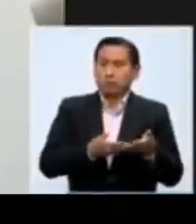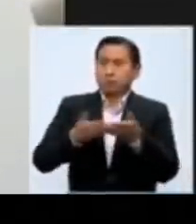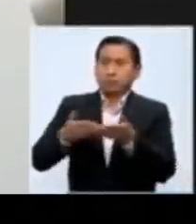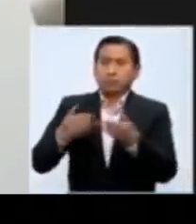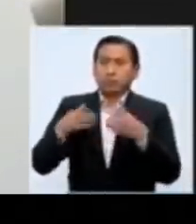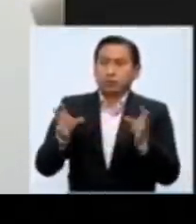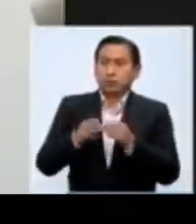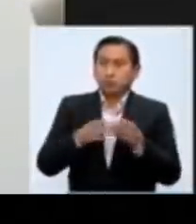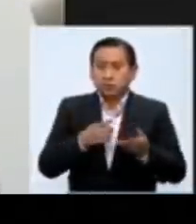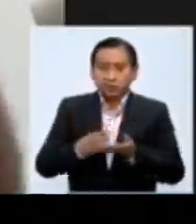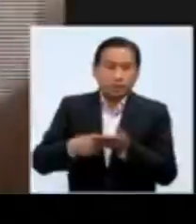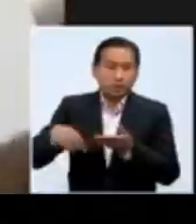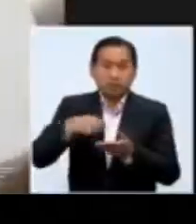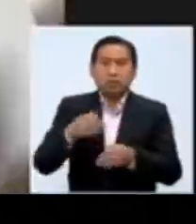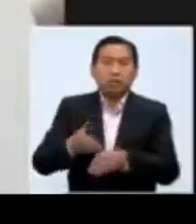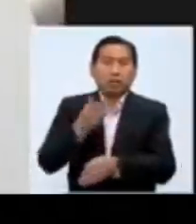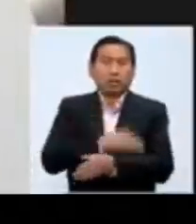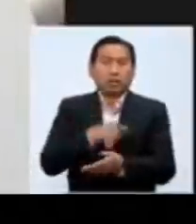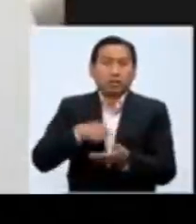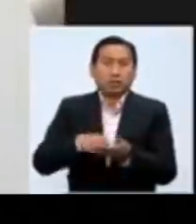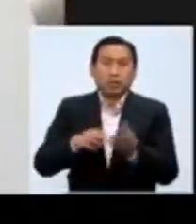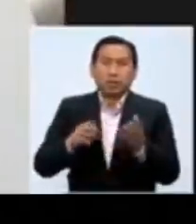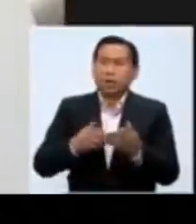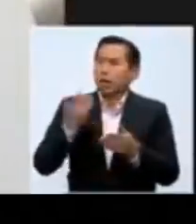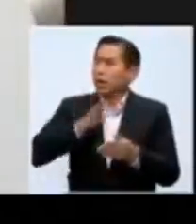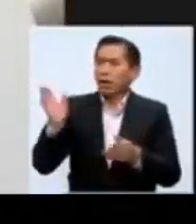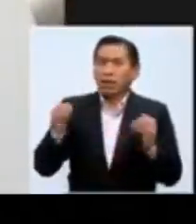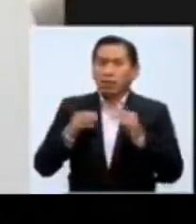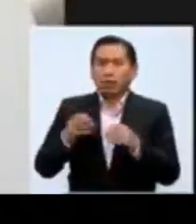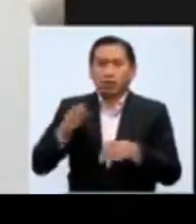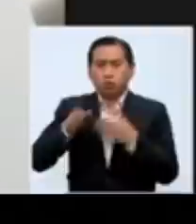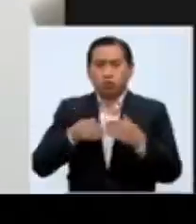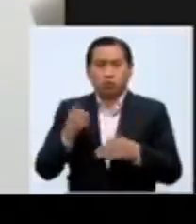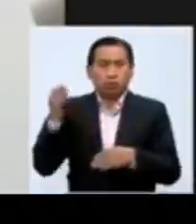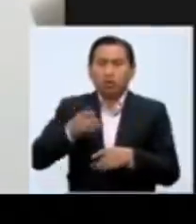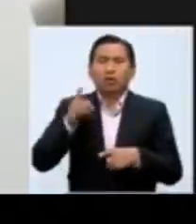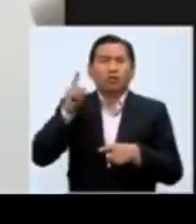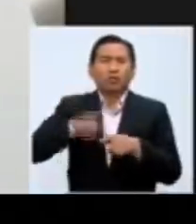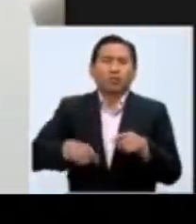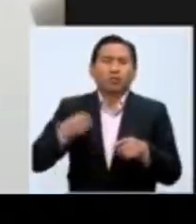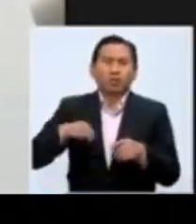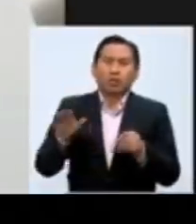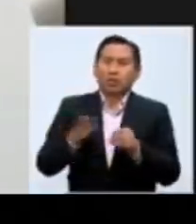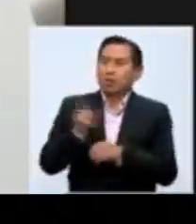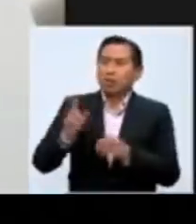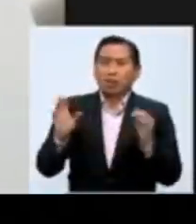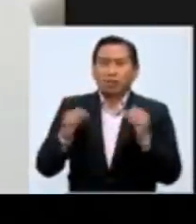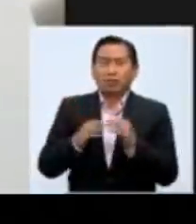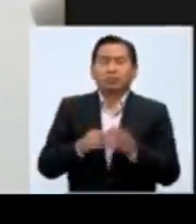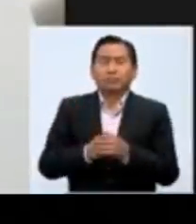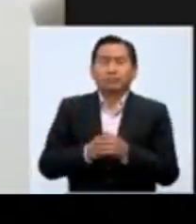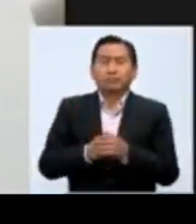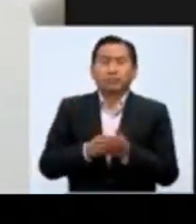teníamos reuniones ya anticipadamente en La Paz. No pudimos asistir todos los diputados que teníamos reunión en La Paz. De